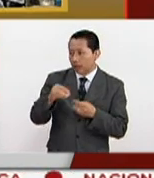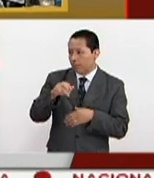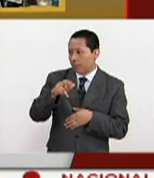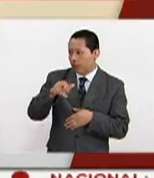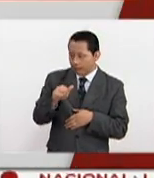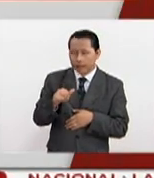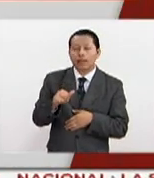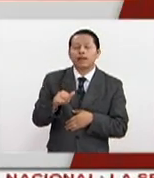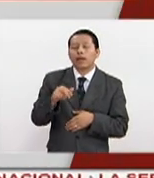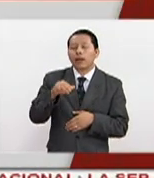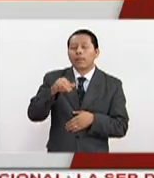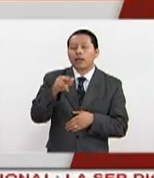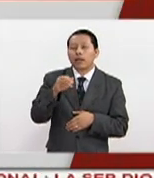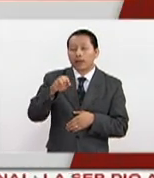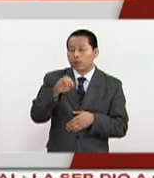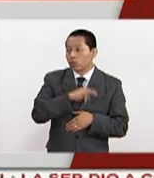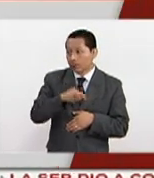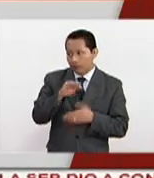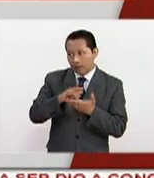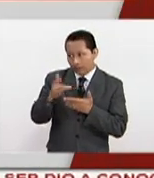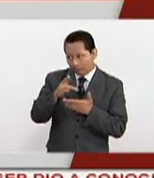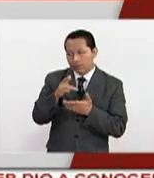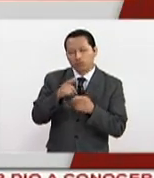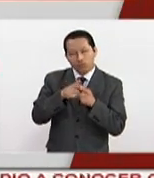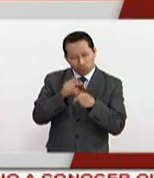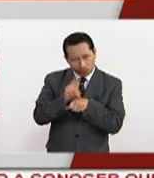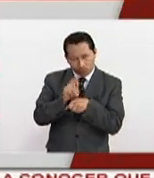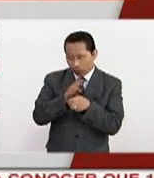estar con nosotros. Pues un gran evento, estaremos dándole